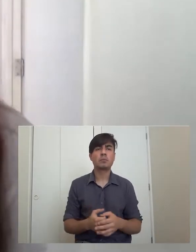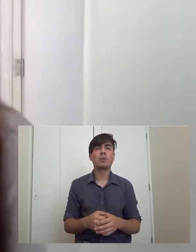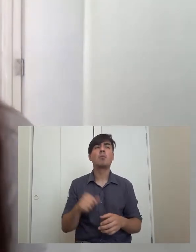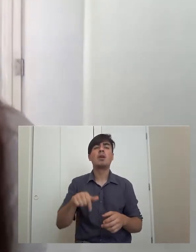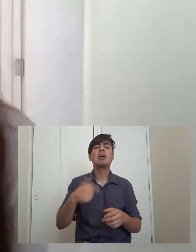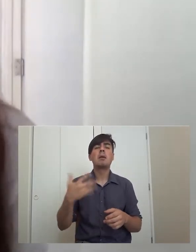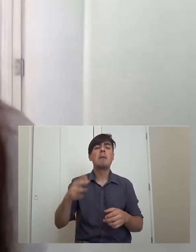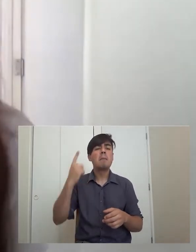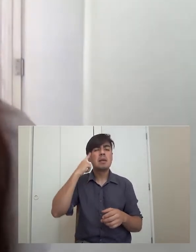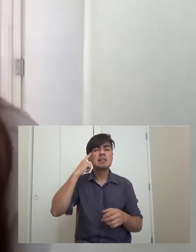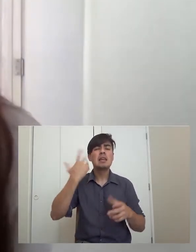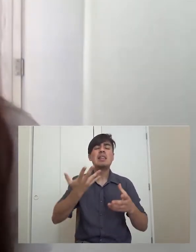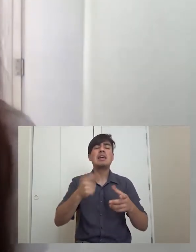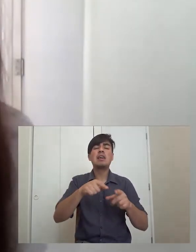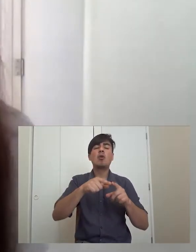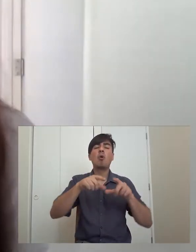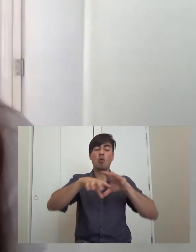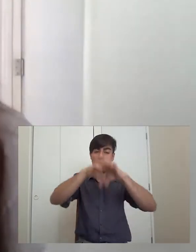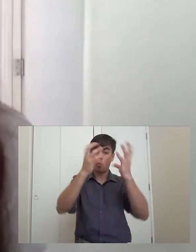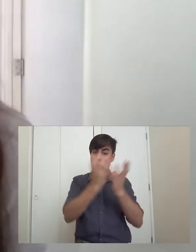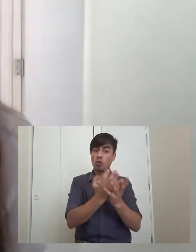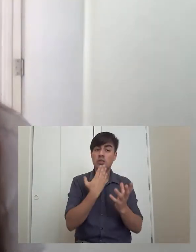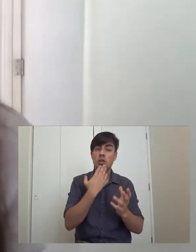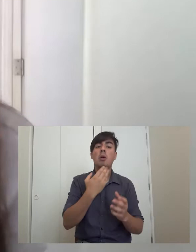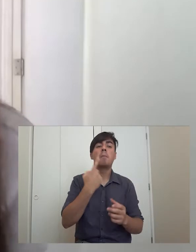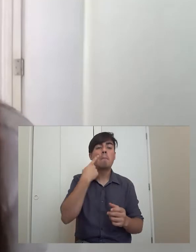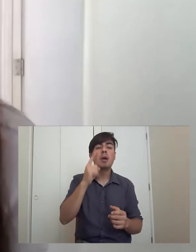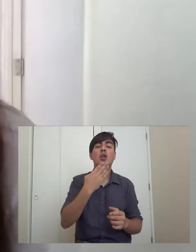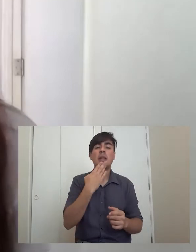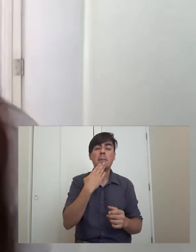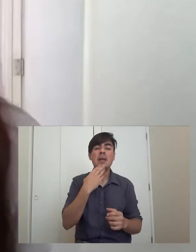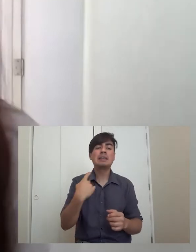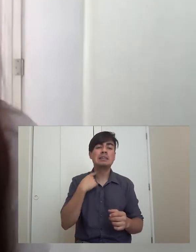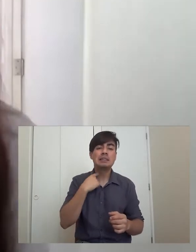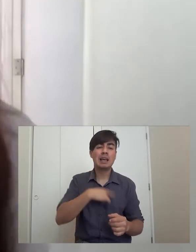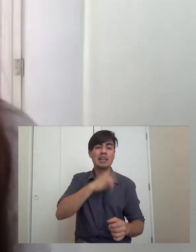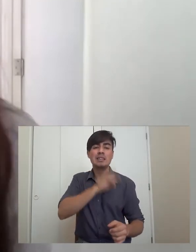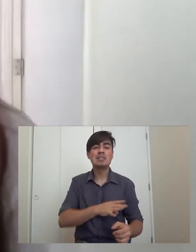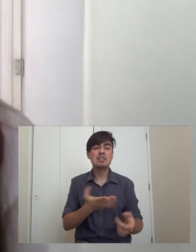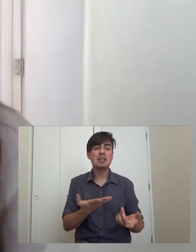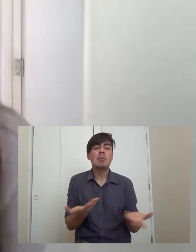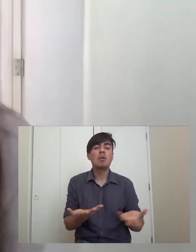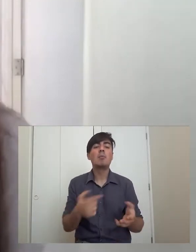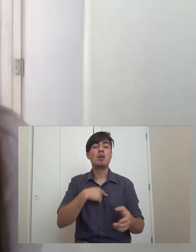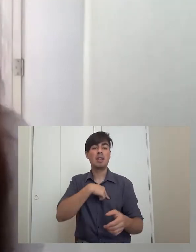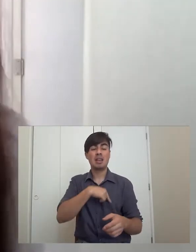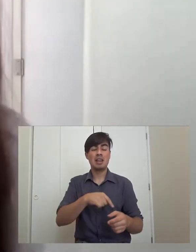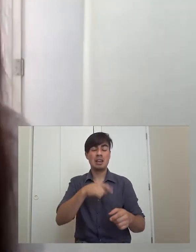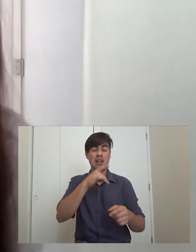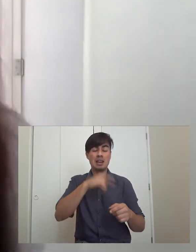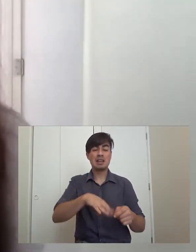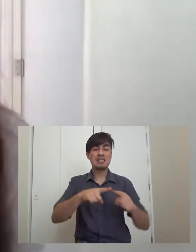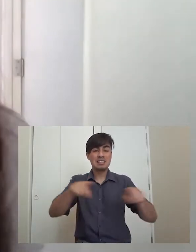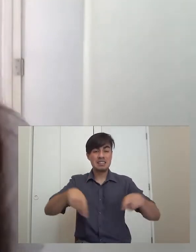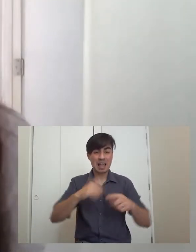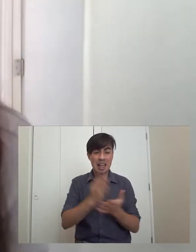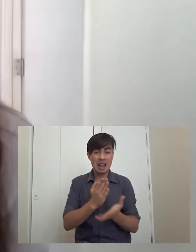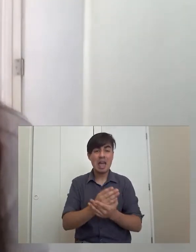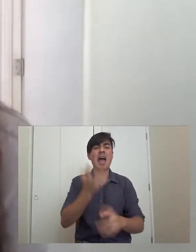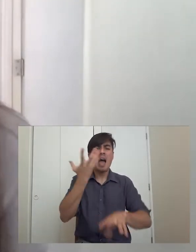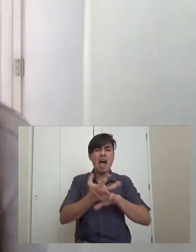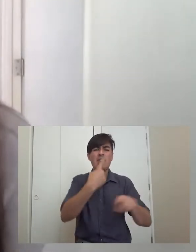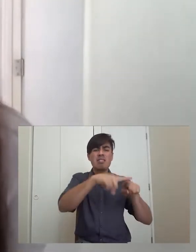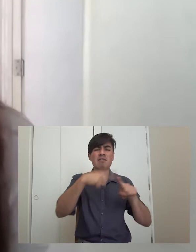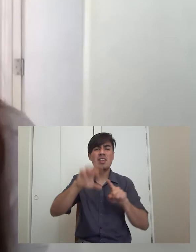parece relevante de considerar porque es parte de una escala, de un contexto global, pero que también nos afecta mucho localmente.